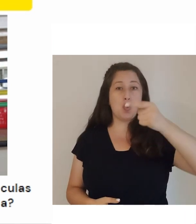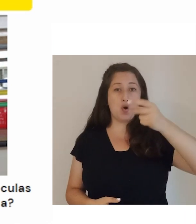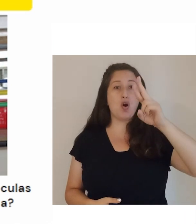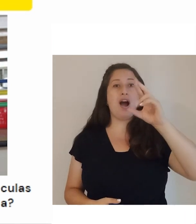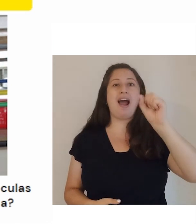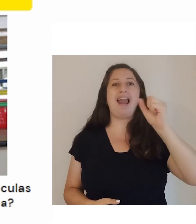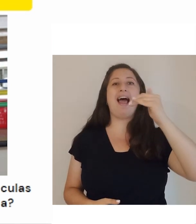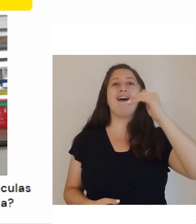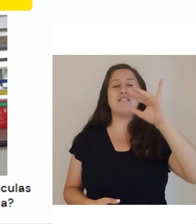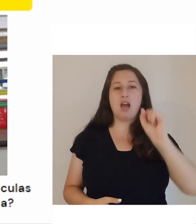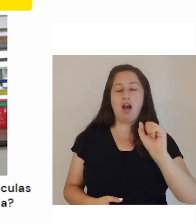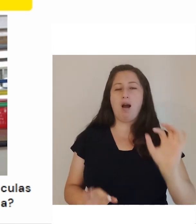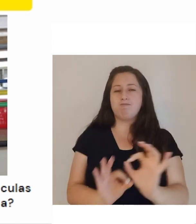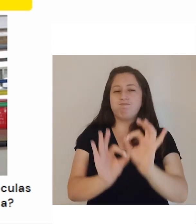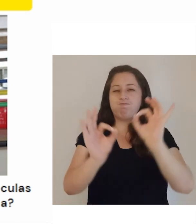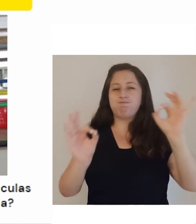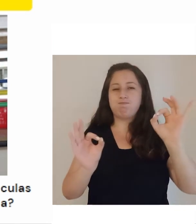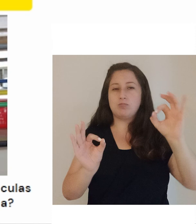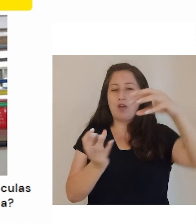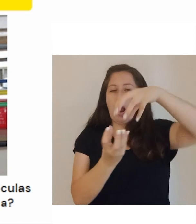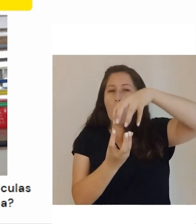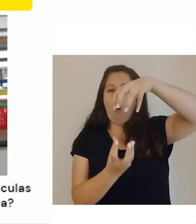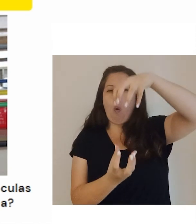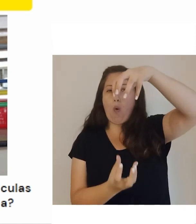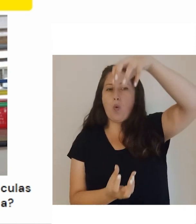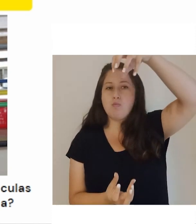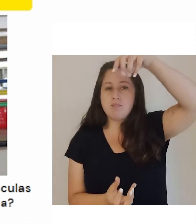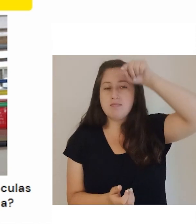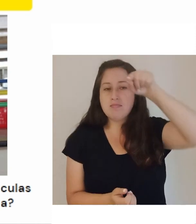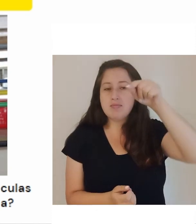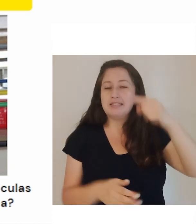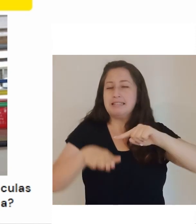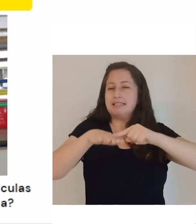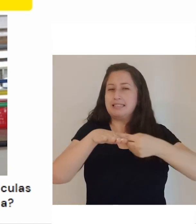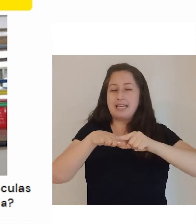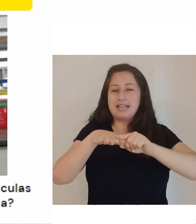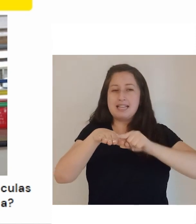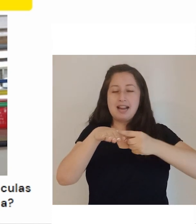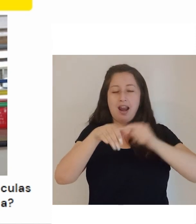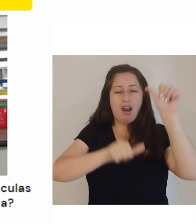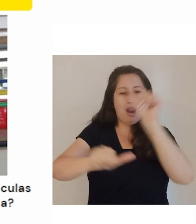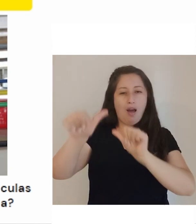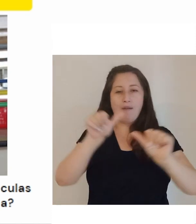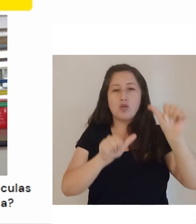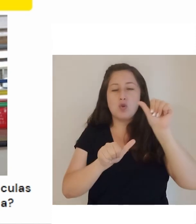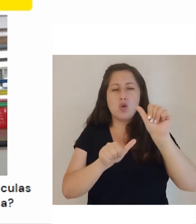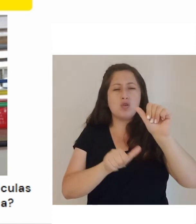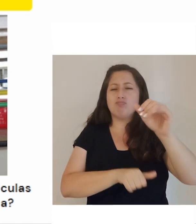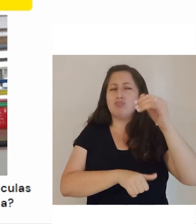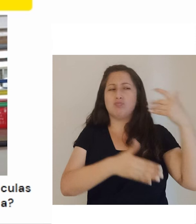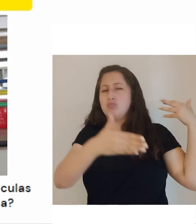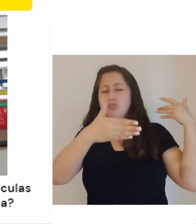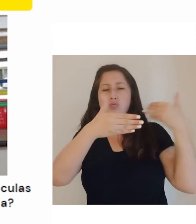específicamente la cromatografía en columna. Es una técnica de laboratorio muy usada para separar un compuesto